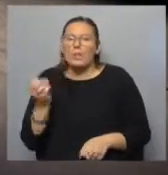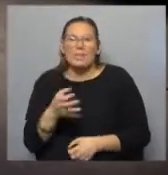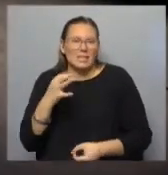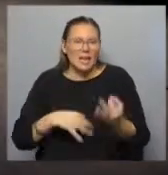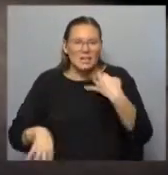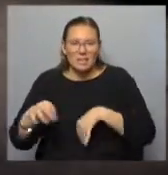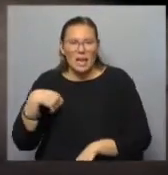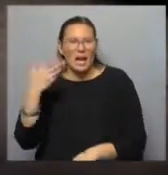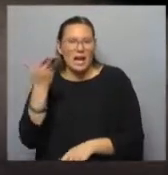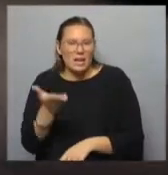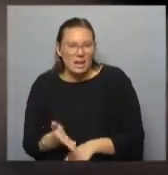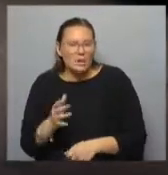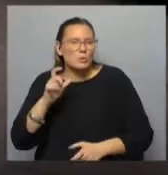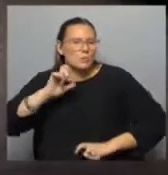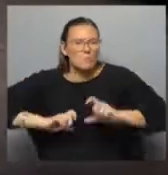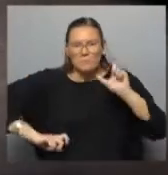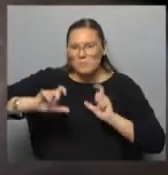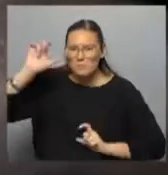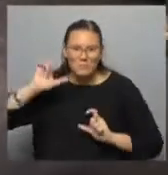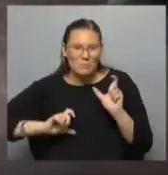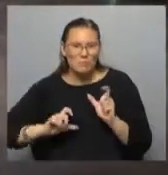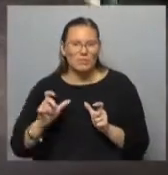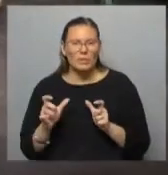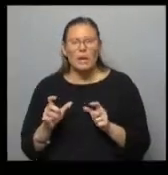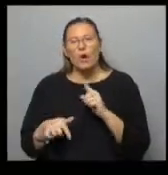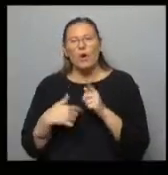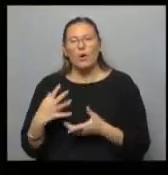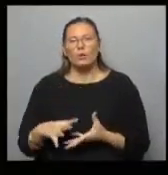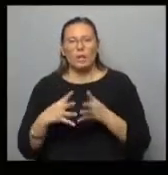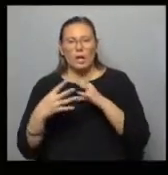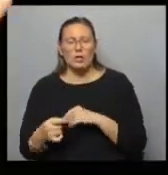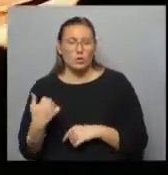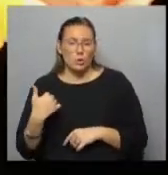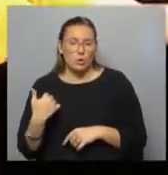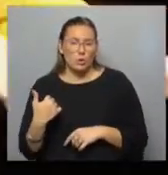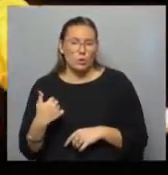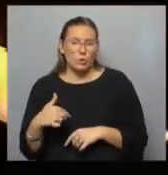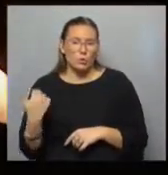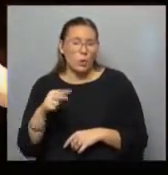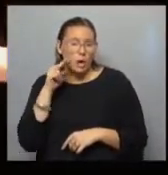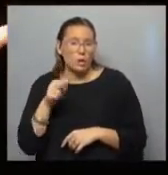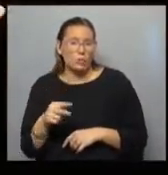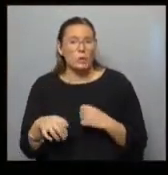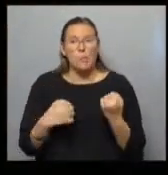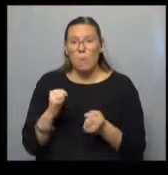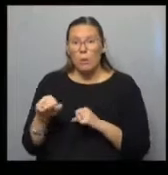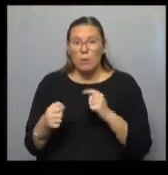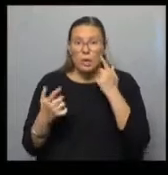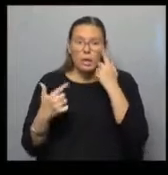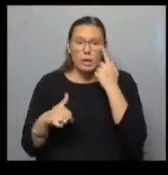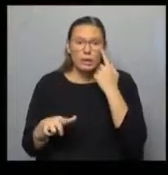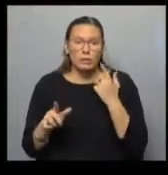teatralidad, en su actuación, en su expresión, tomando otras dimensiones donde yo generalmente no los he visto moverse.